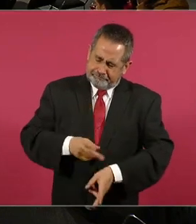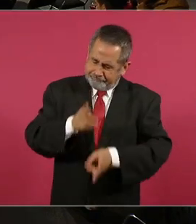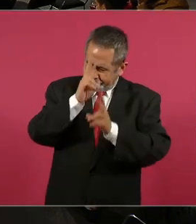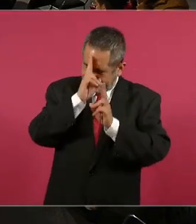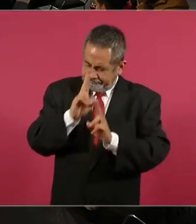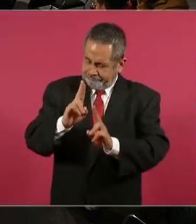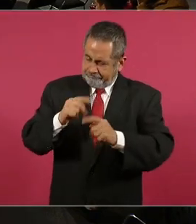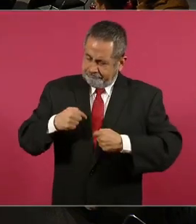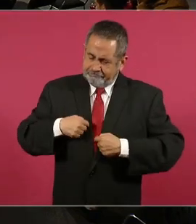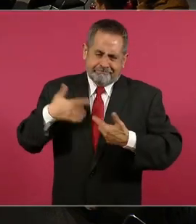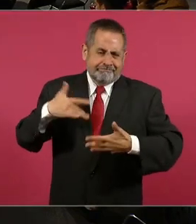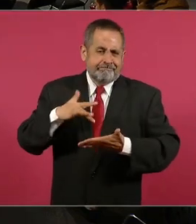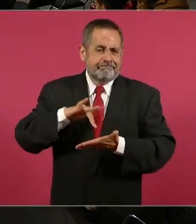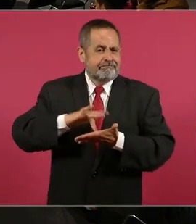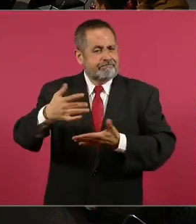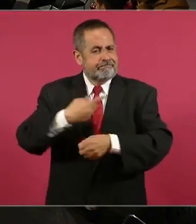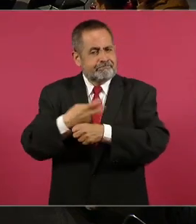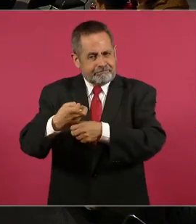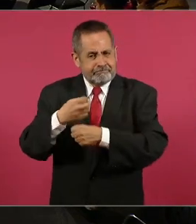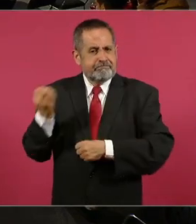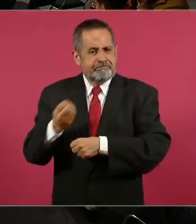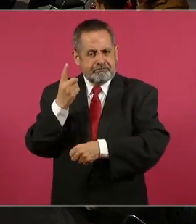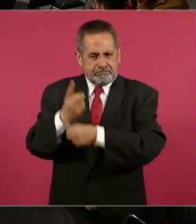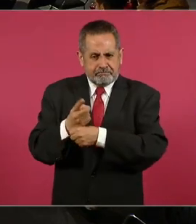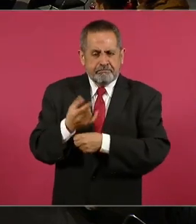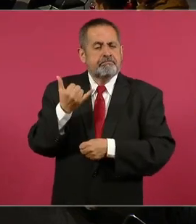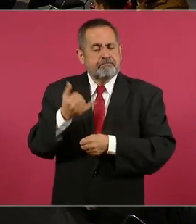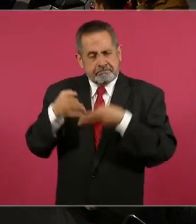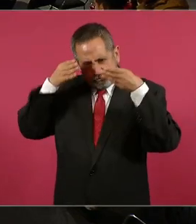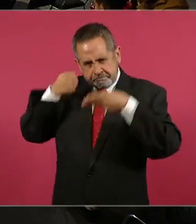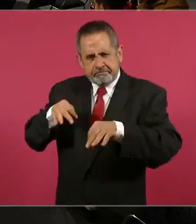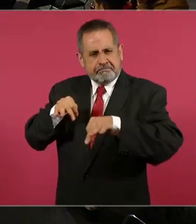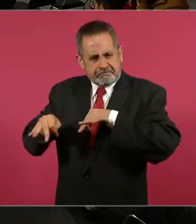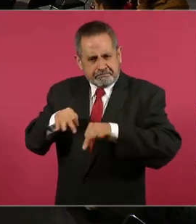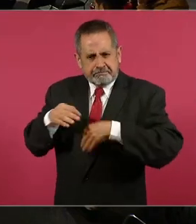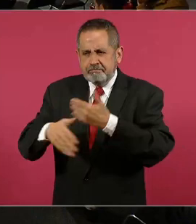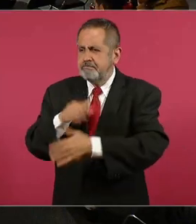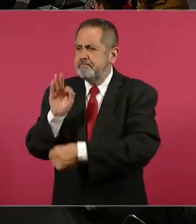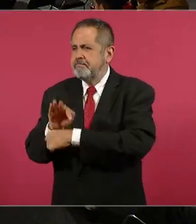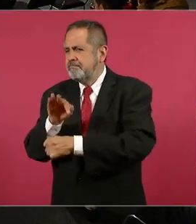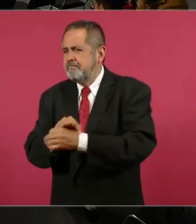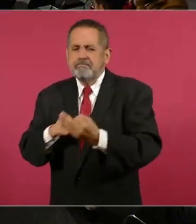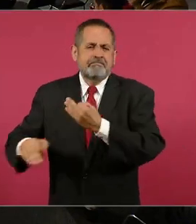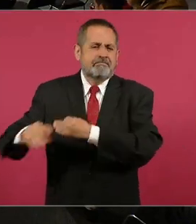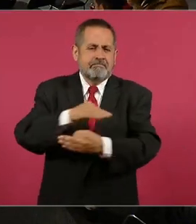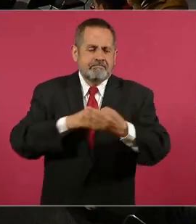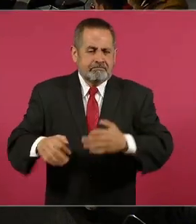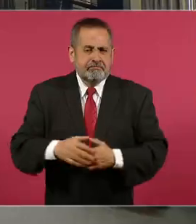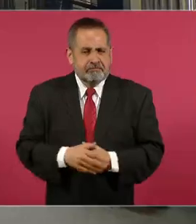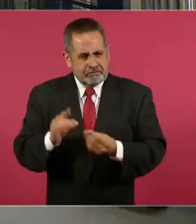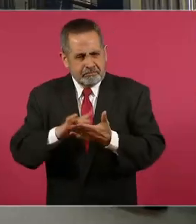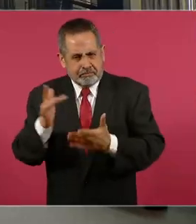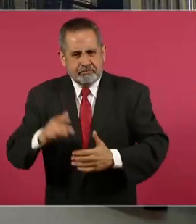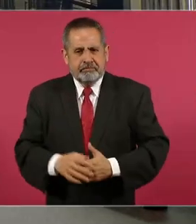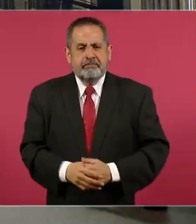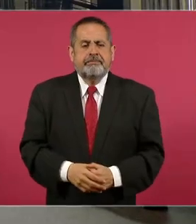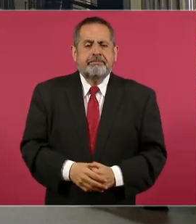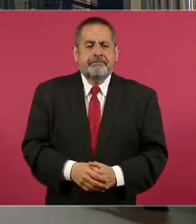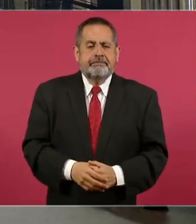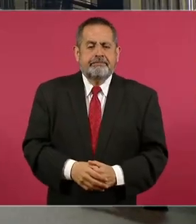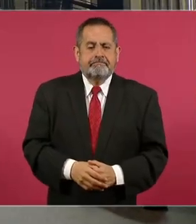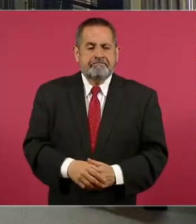le agradezco la oportunidad y estamos trabajando duro por el bien de todos. Muchas gracias.